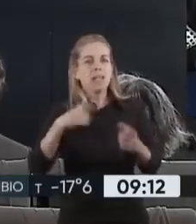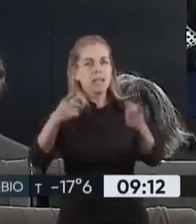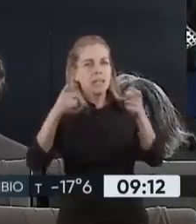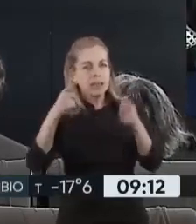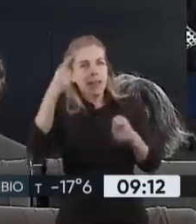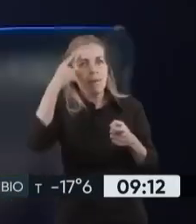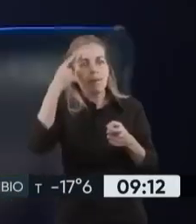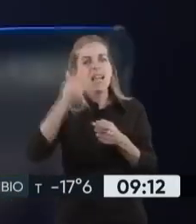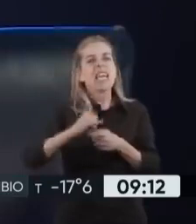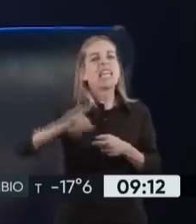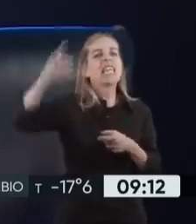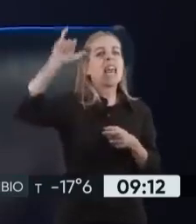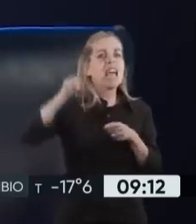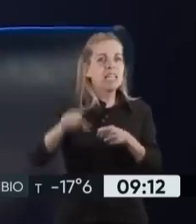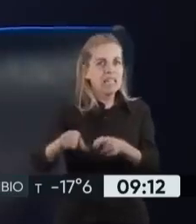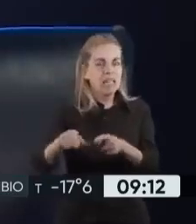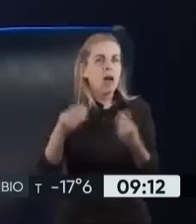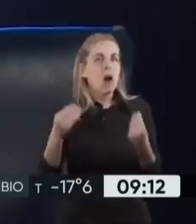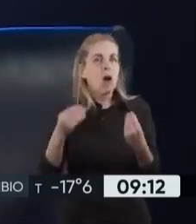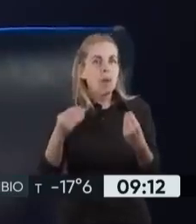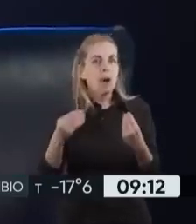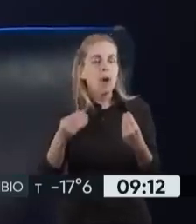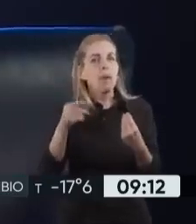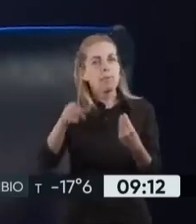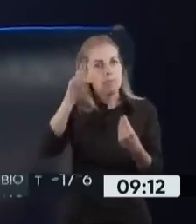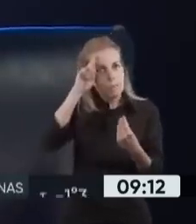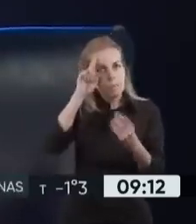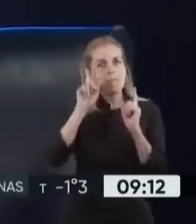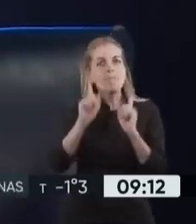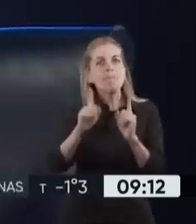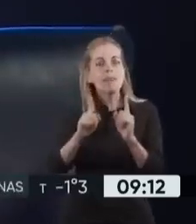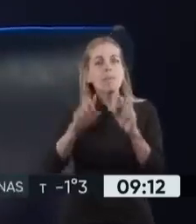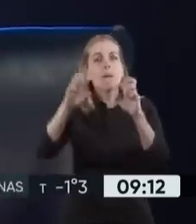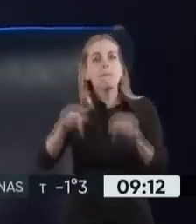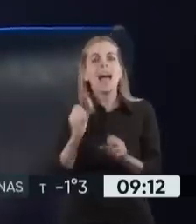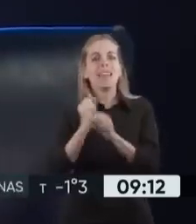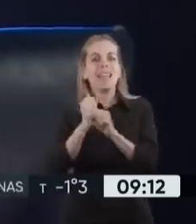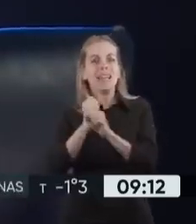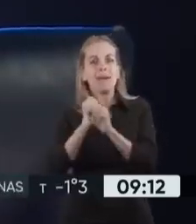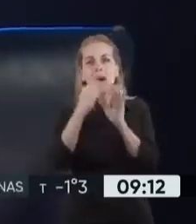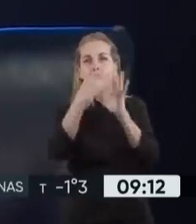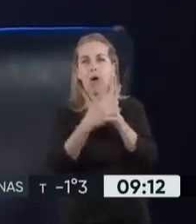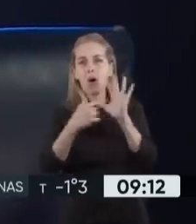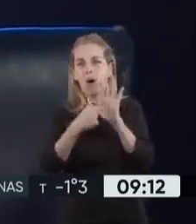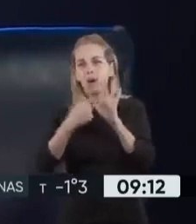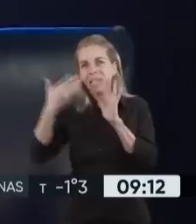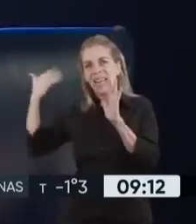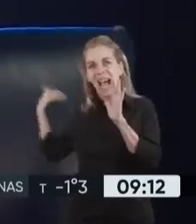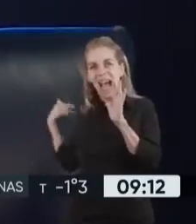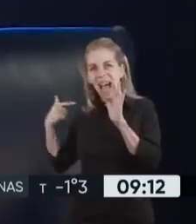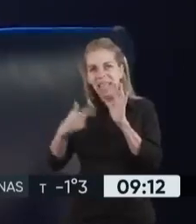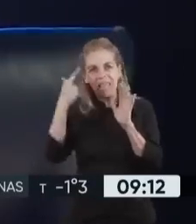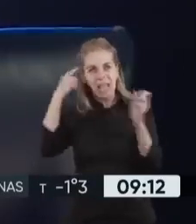tasas de interés en un camino positivo nosotros vamos a respetar el cronograma de emisiones que tenemos previsto que ya está